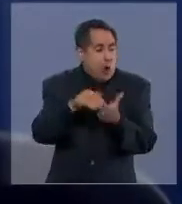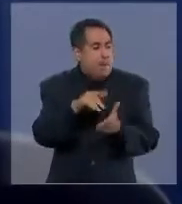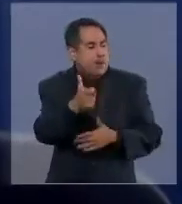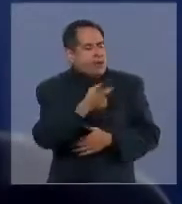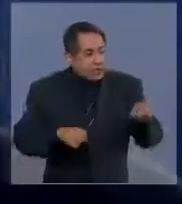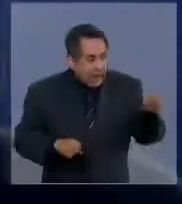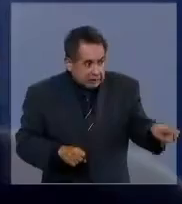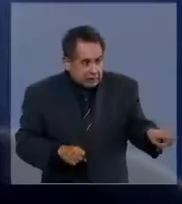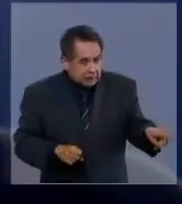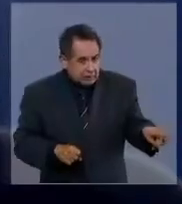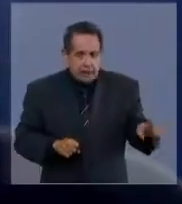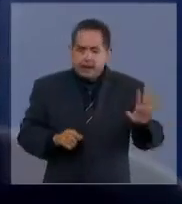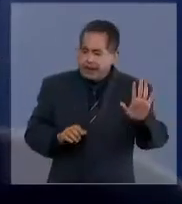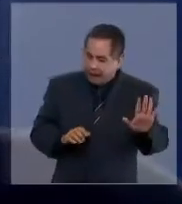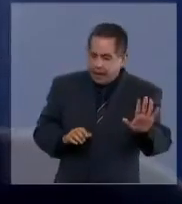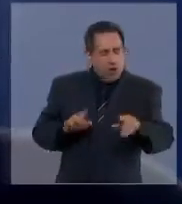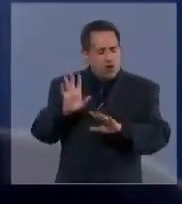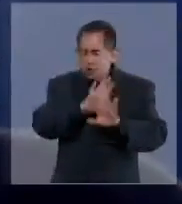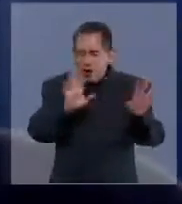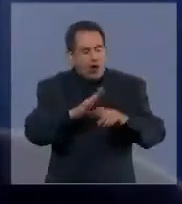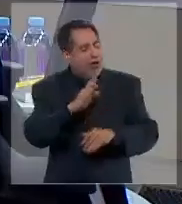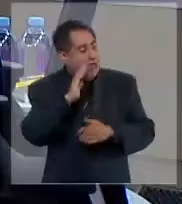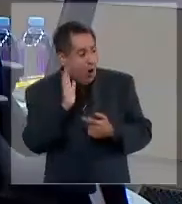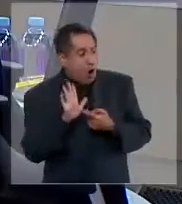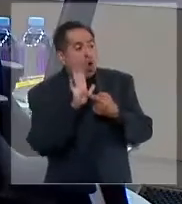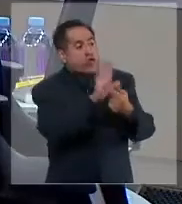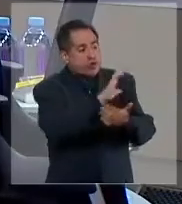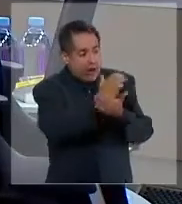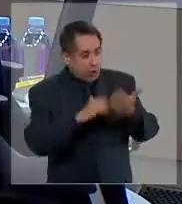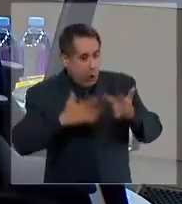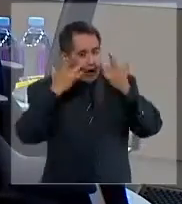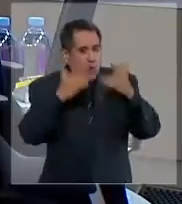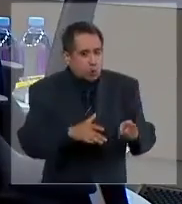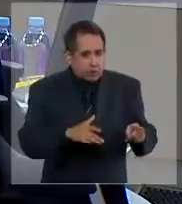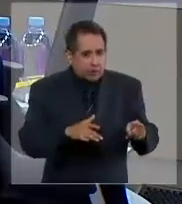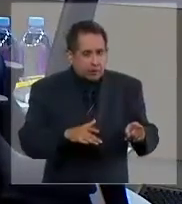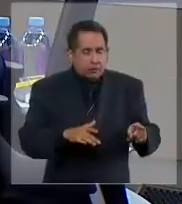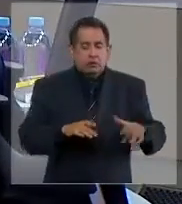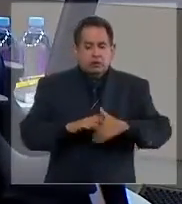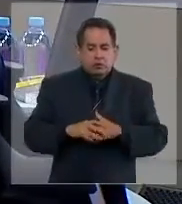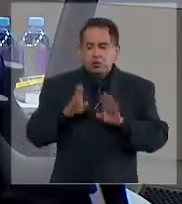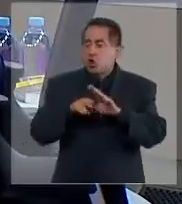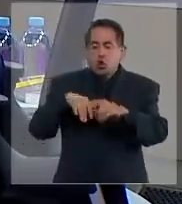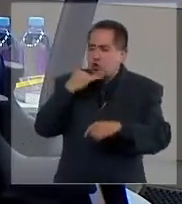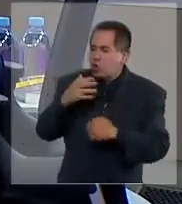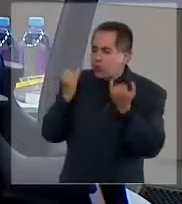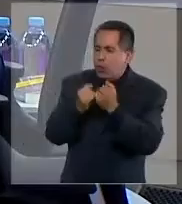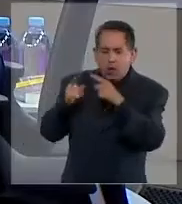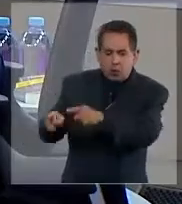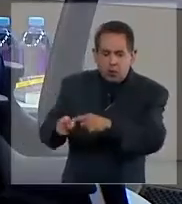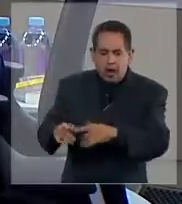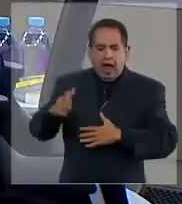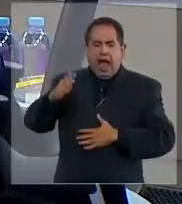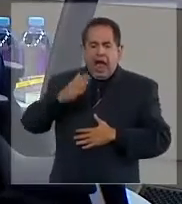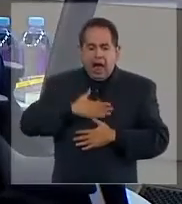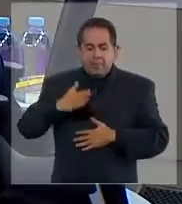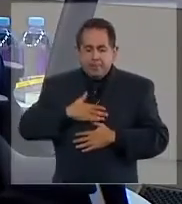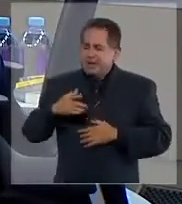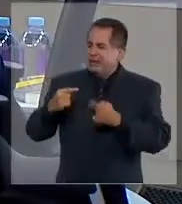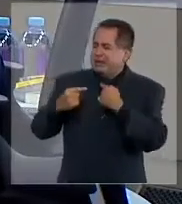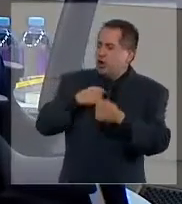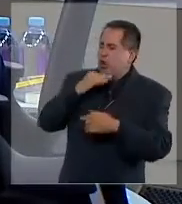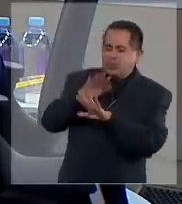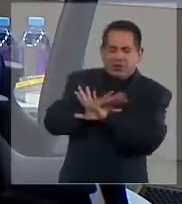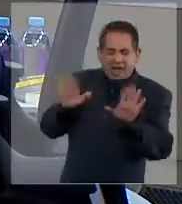Contesta sí o no. Si nosotros, te presento los contratos no por 170 millones. No soy corrupto como si tú. Si te presento los contratos, ¿renuncias